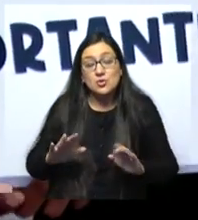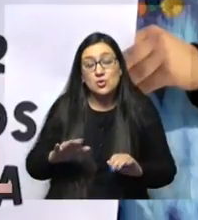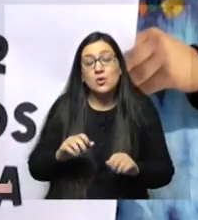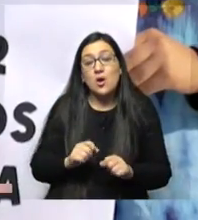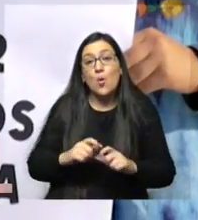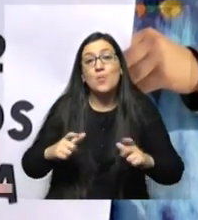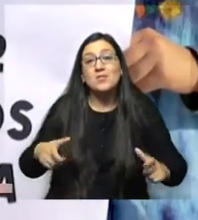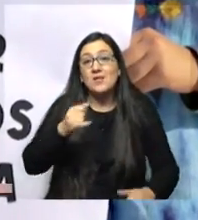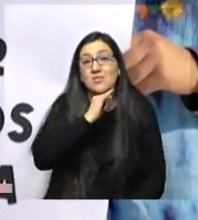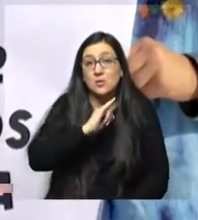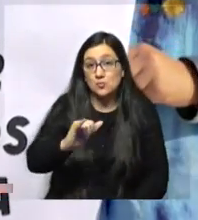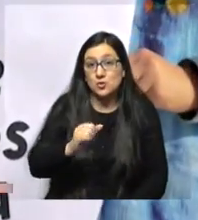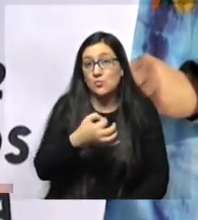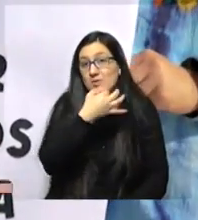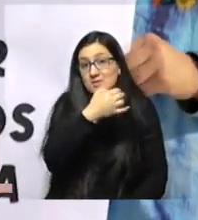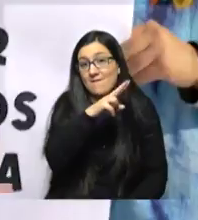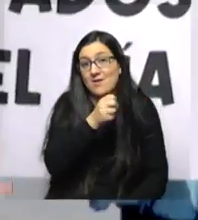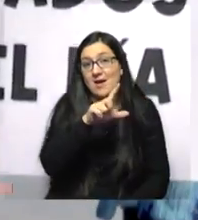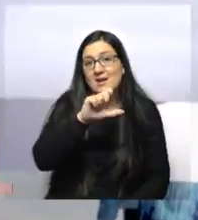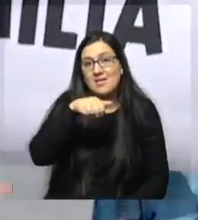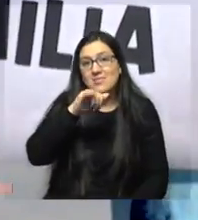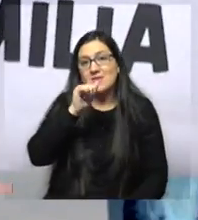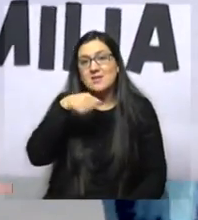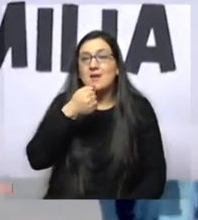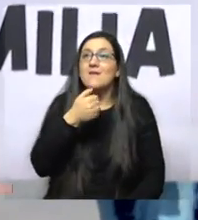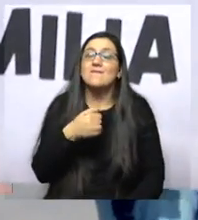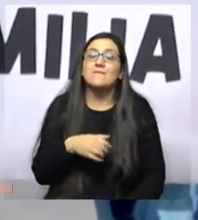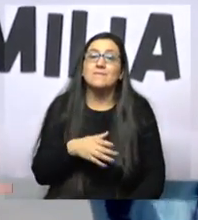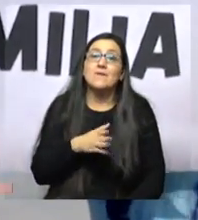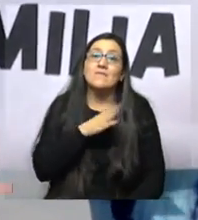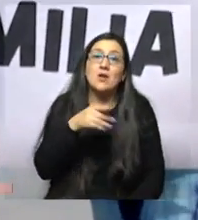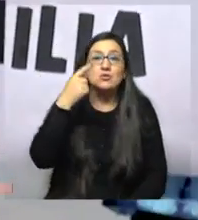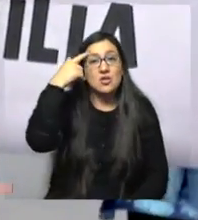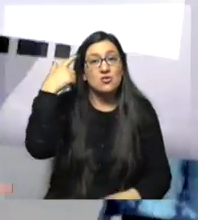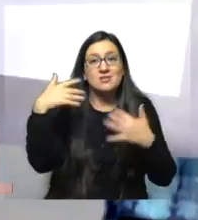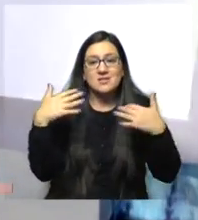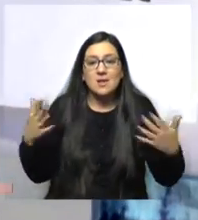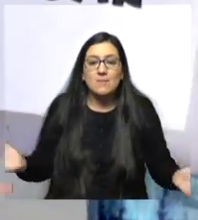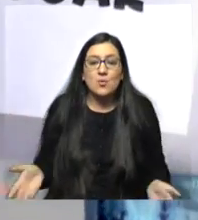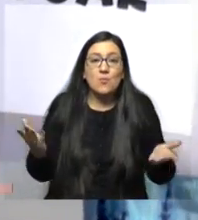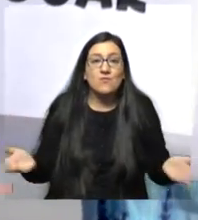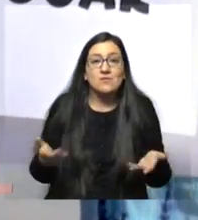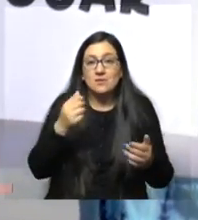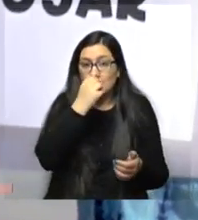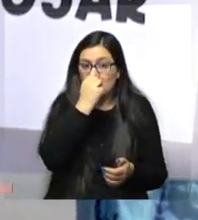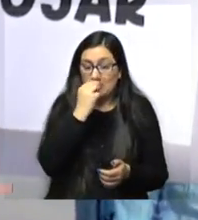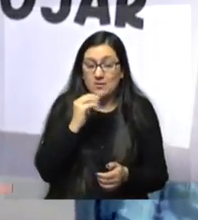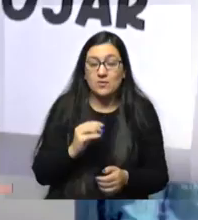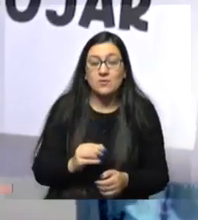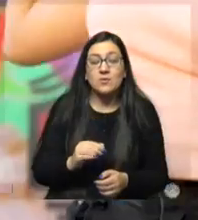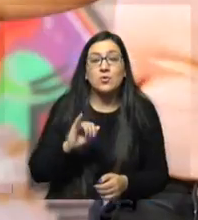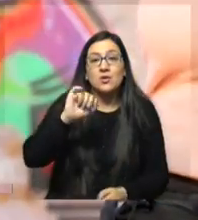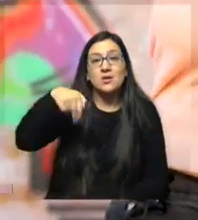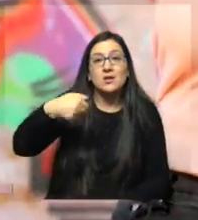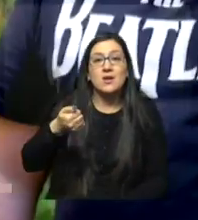las denuncias. Porque, bueno, como decía Valentina, van los adolescentes a vacunar contra el maltrato, promueven la línea 100, que es la línea de INAU para